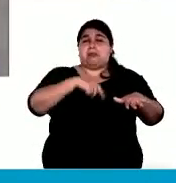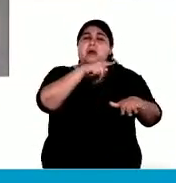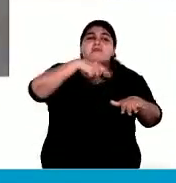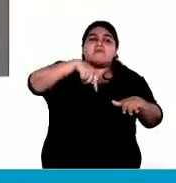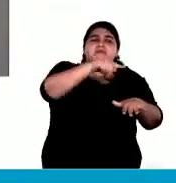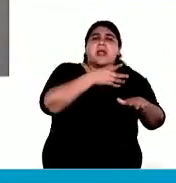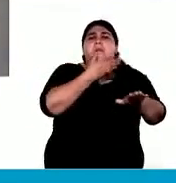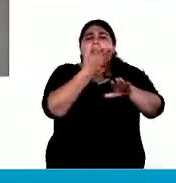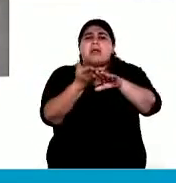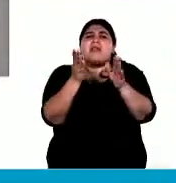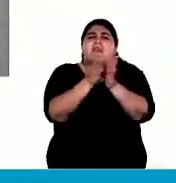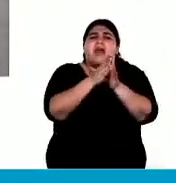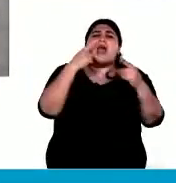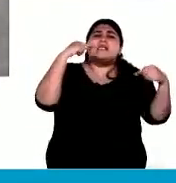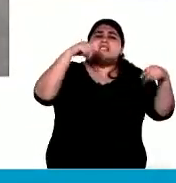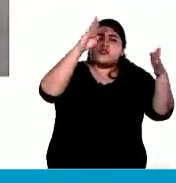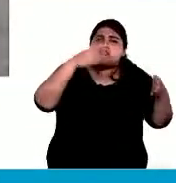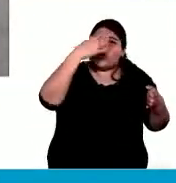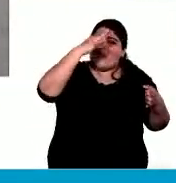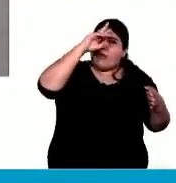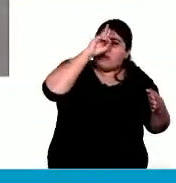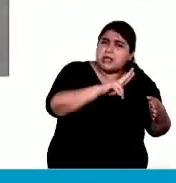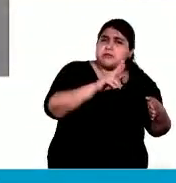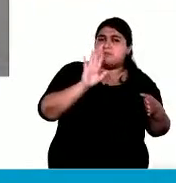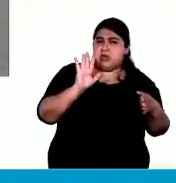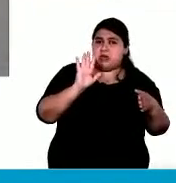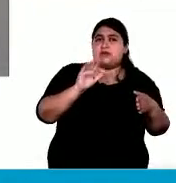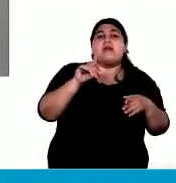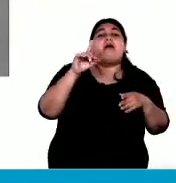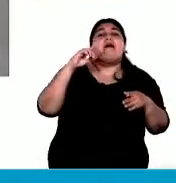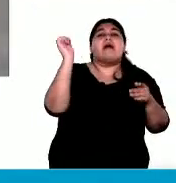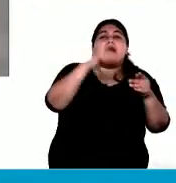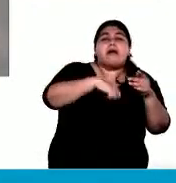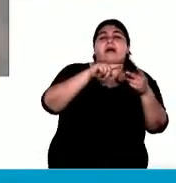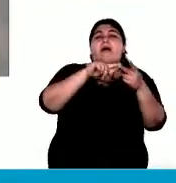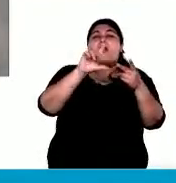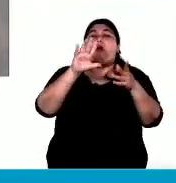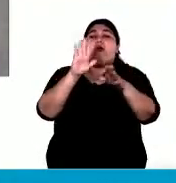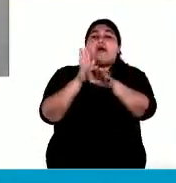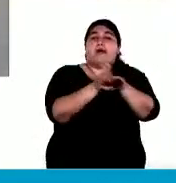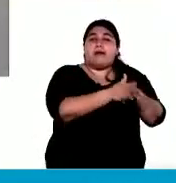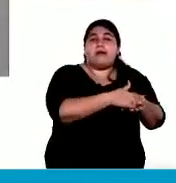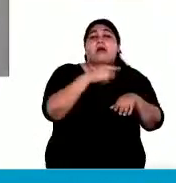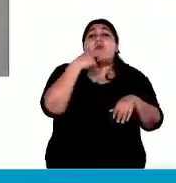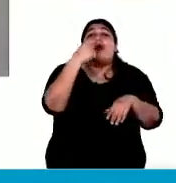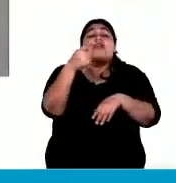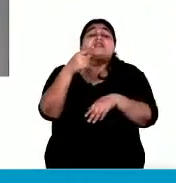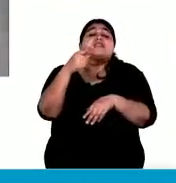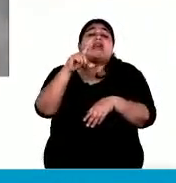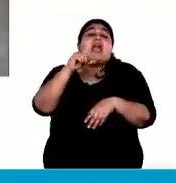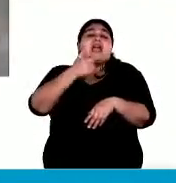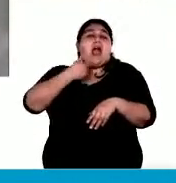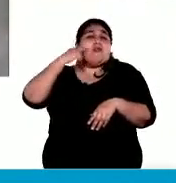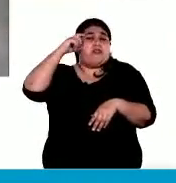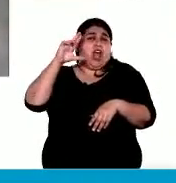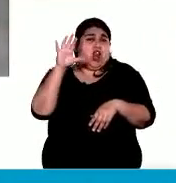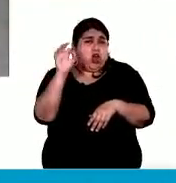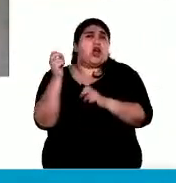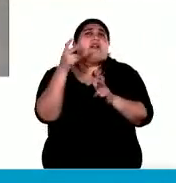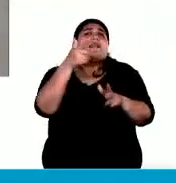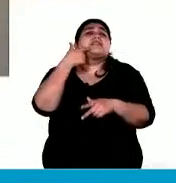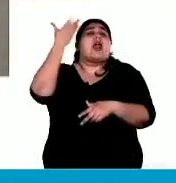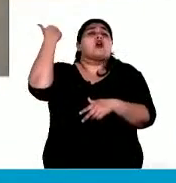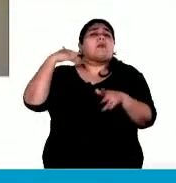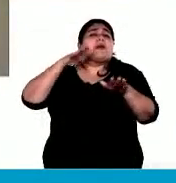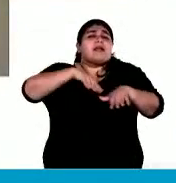respeto a instituciones. O tal vez las escuchan y las niegan, como hizo Santiago Cafiero, diciendo que los que se manifestaban el otro día